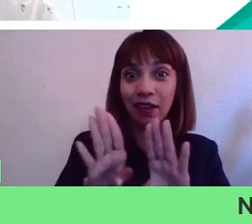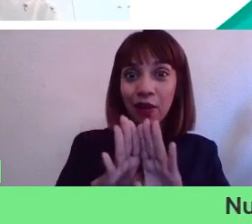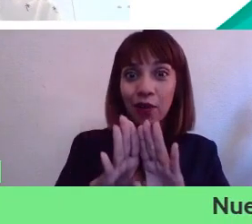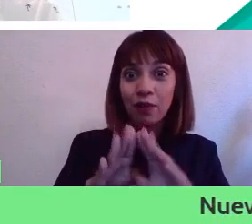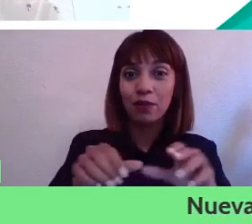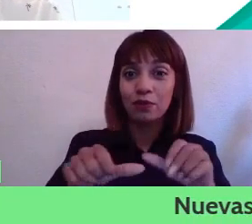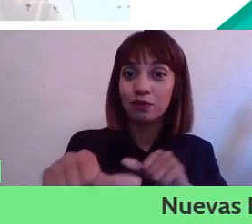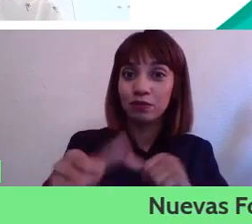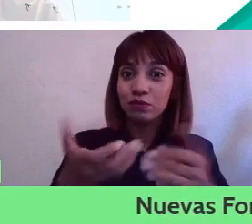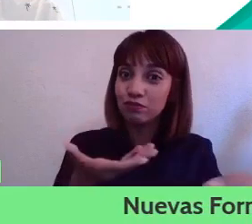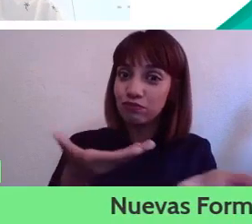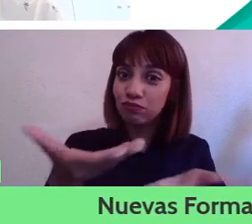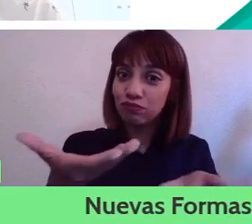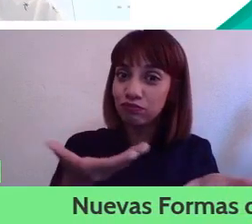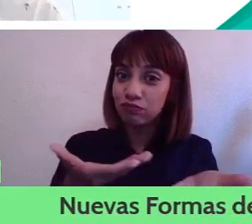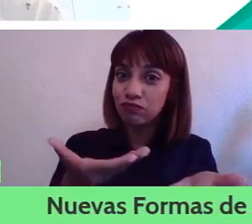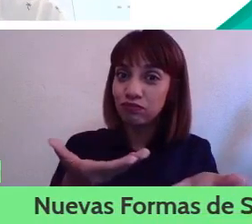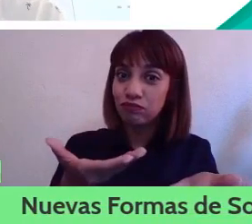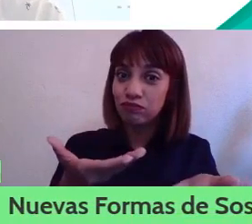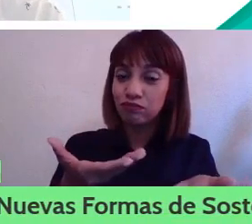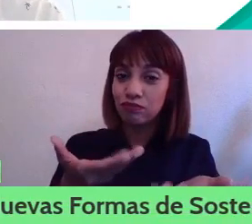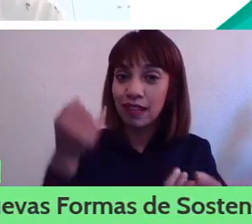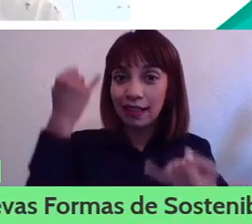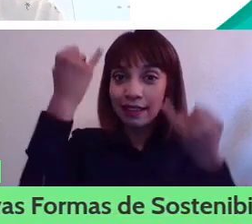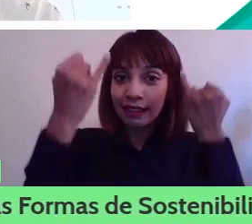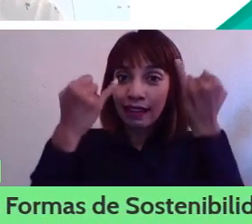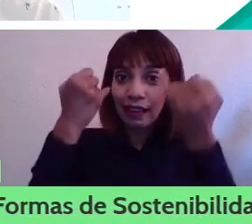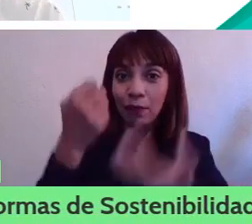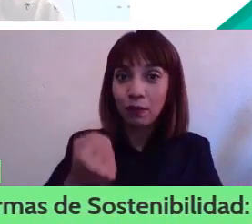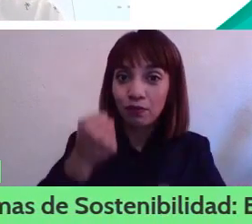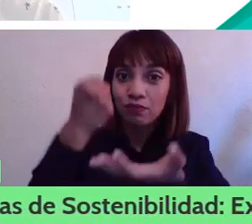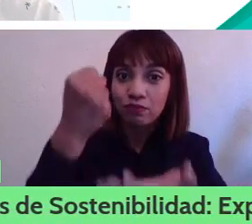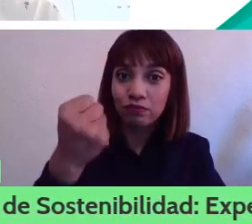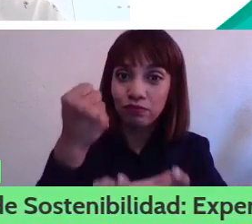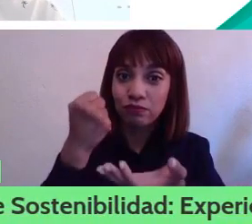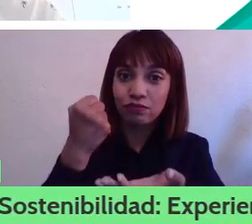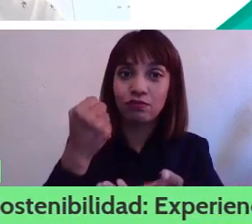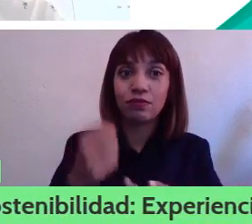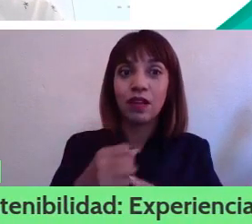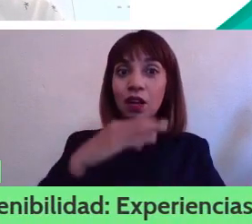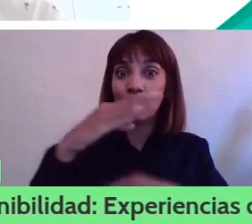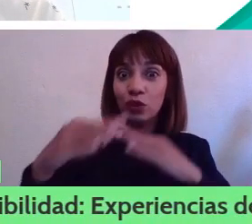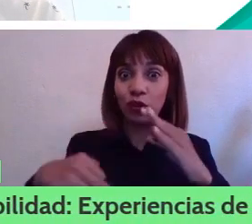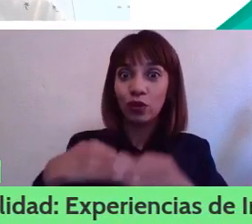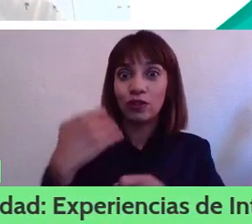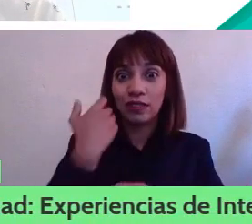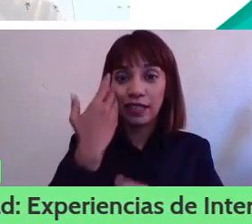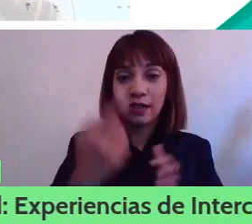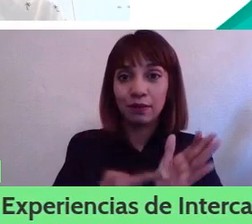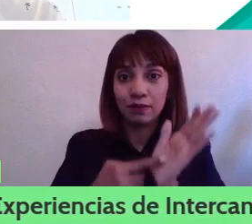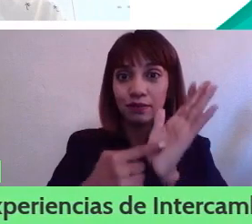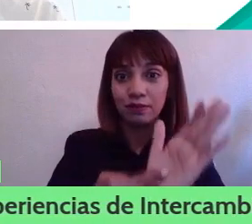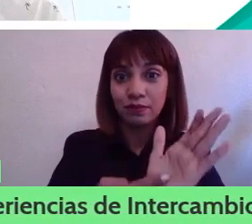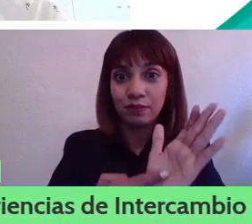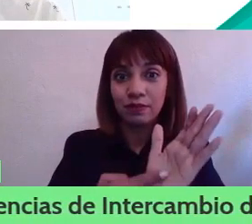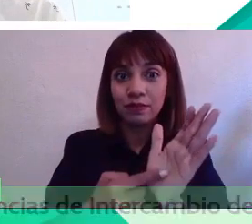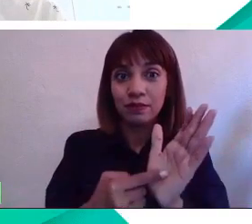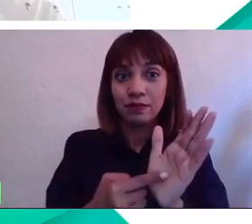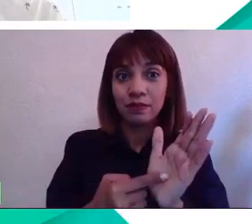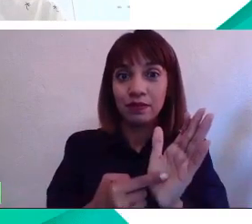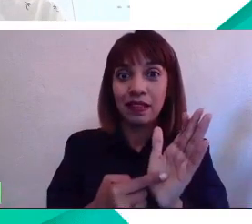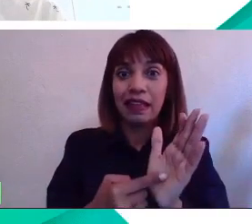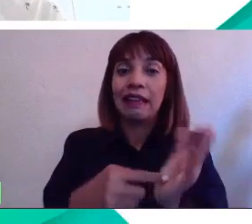e impacto por recursos. Entonces, tenemos que empezar por ahí. Todos tenemos un impacto que estamos generando y eso tiene un